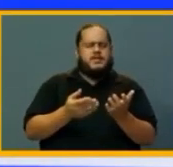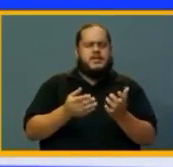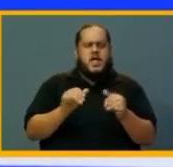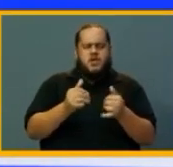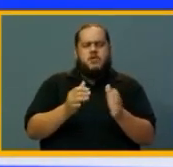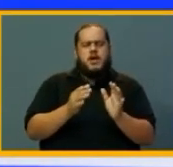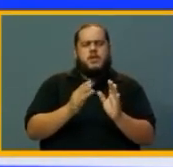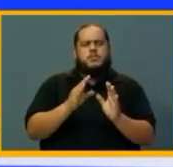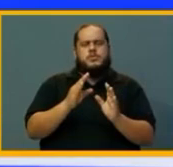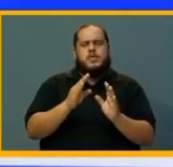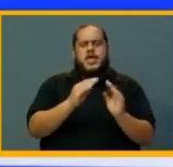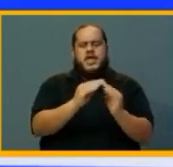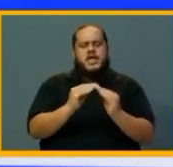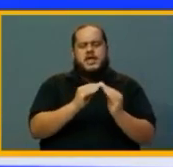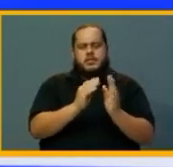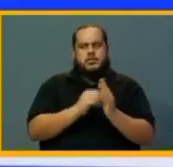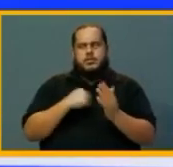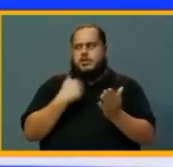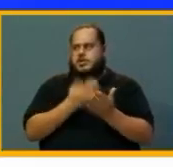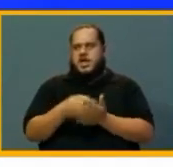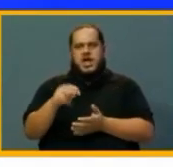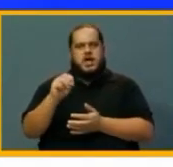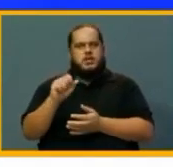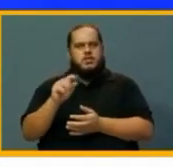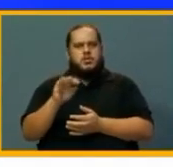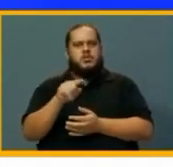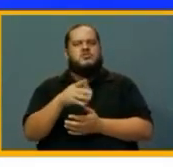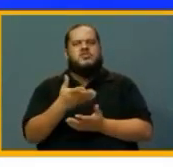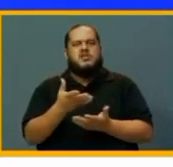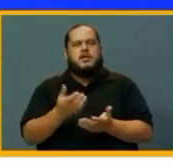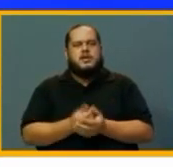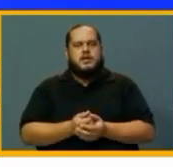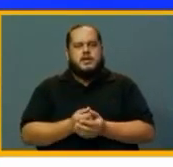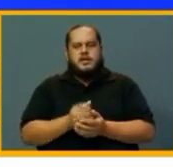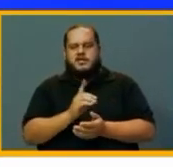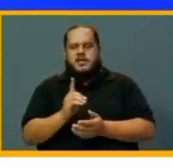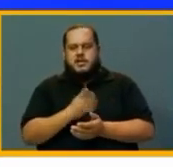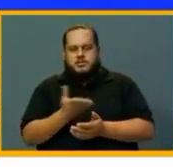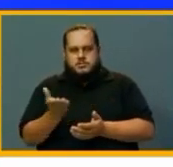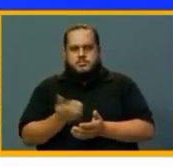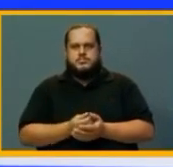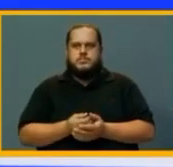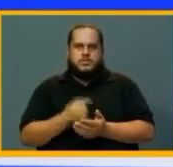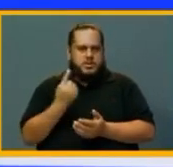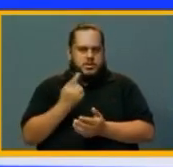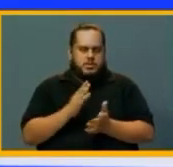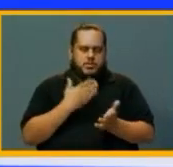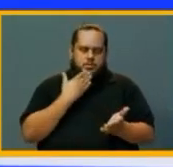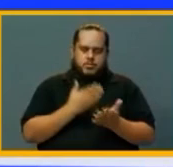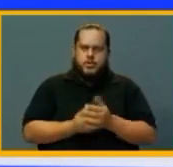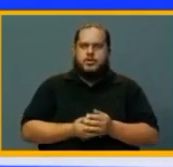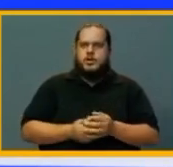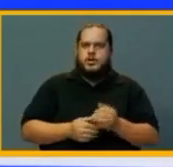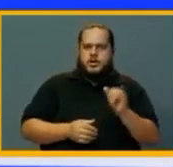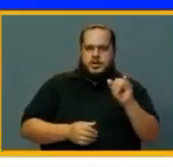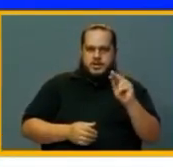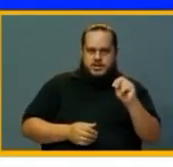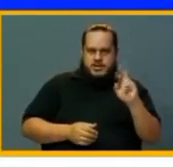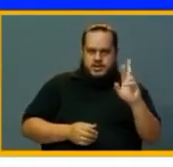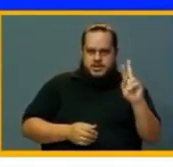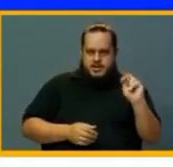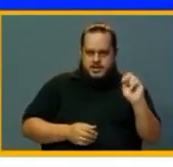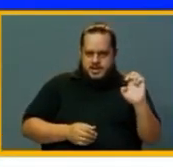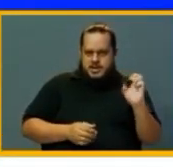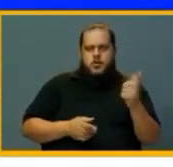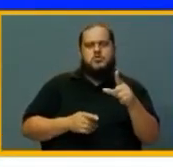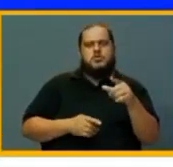mejengueamos. Entonces llegaba Montenegro. Papi, ¿usted qué? Por el carril derecho, ¿ah? Lo de siempre, ok. Irene, usted me juega